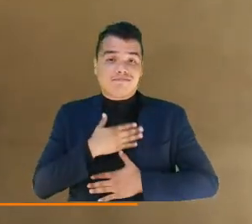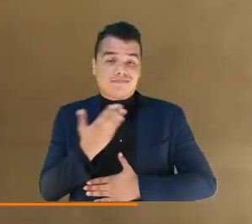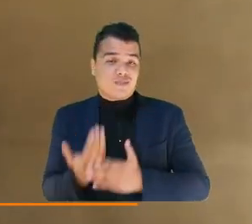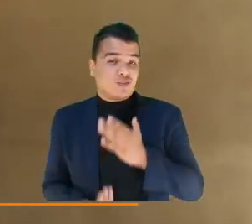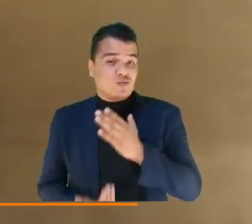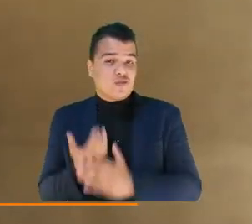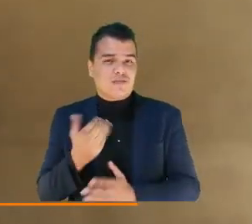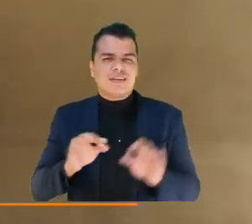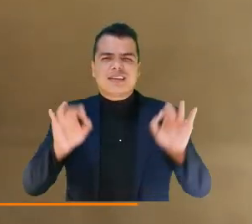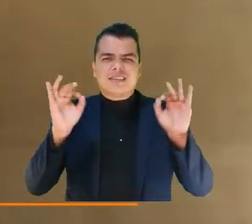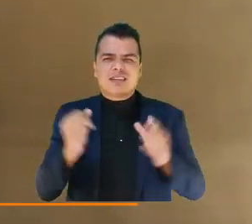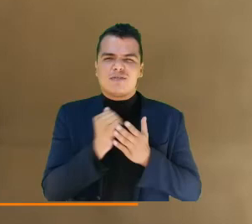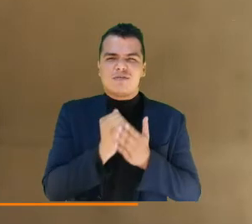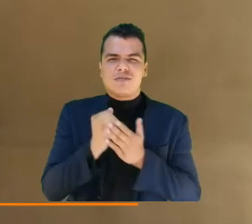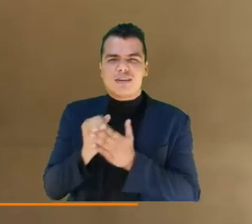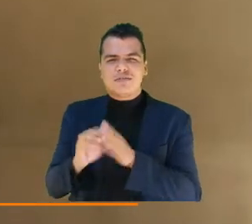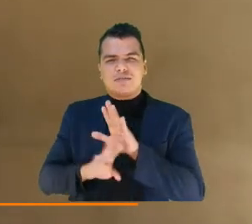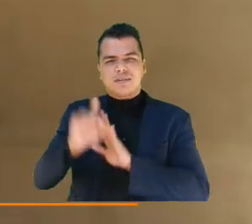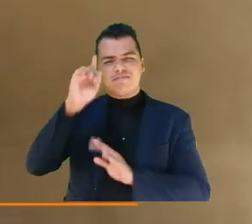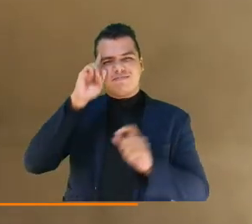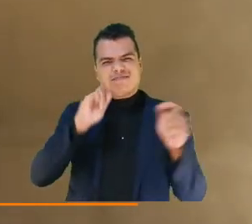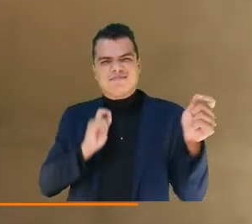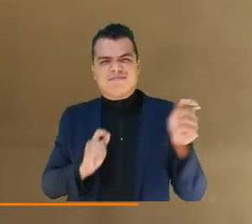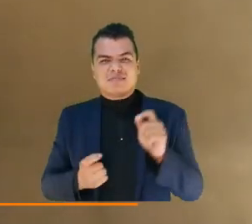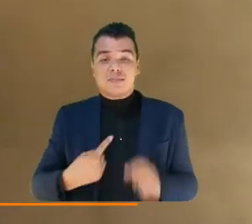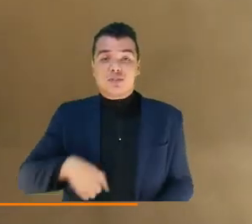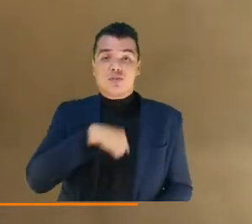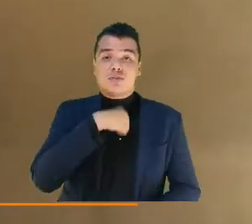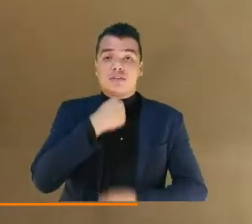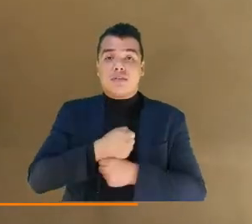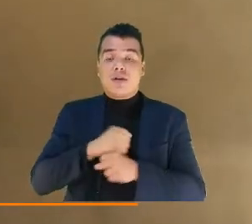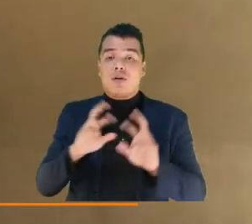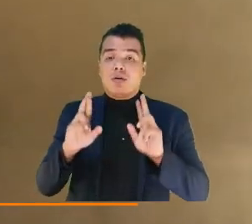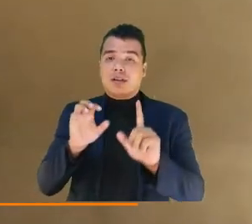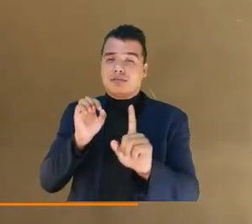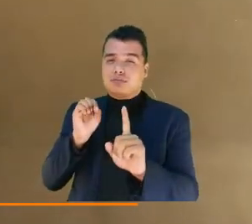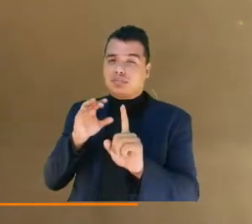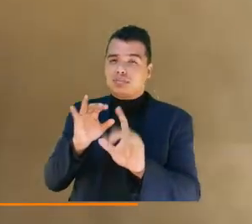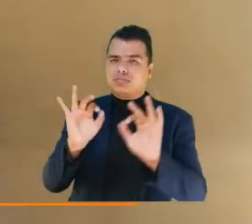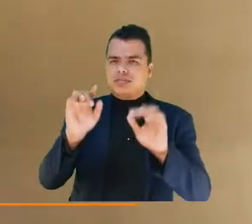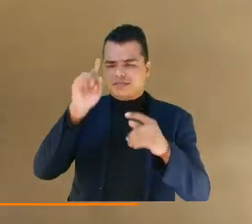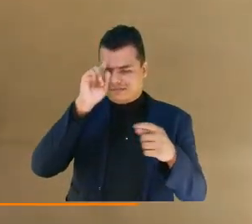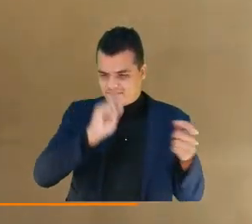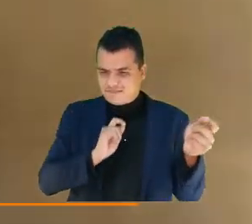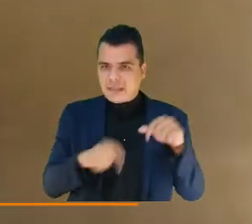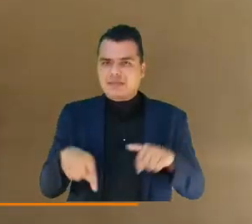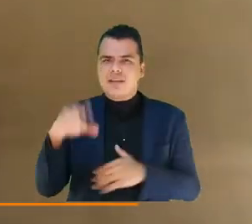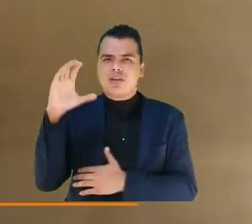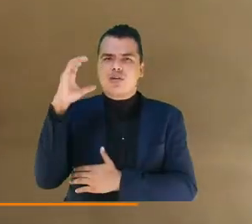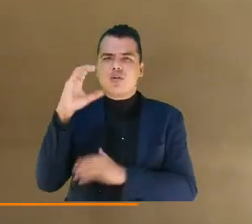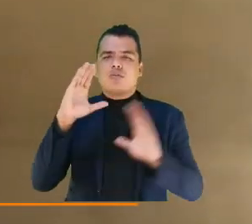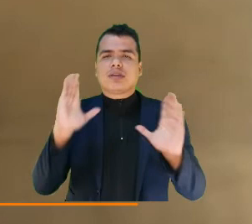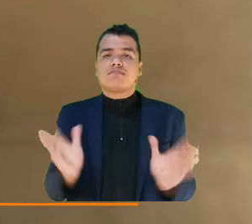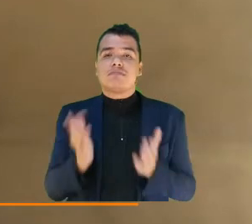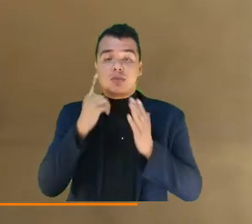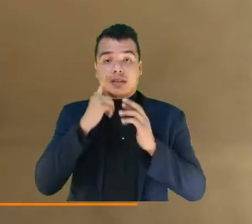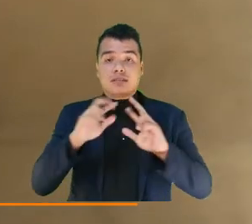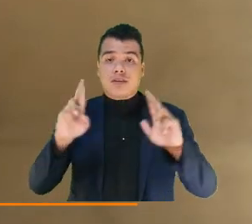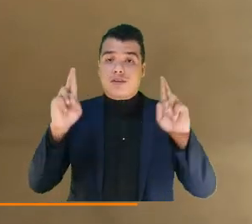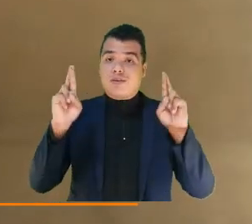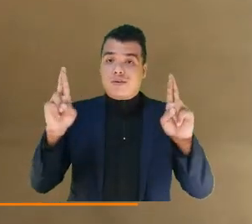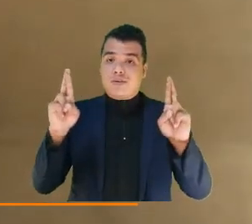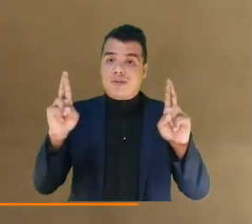y colombianas, y que este camino que estamos haciendo pueda llevarnos a ser una sociedad